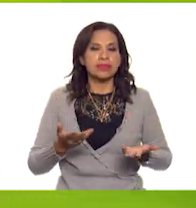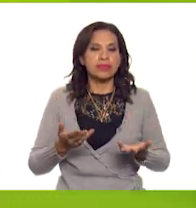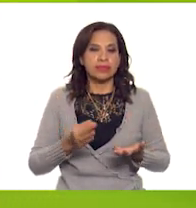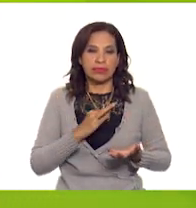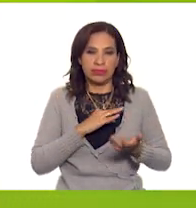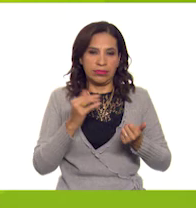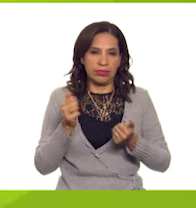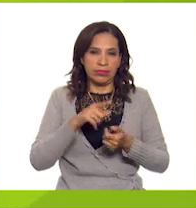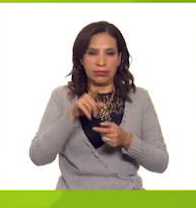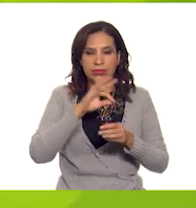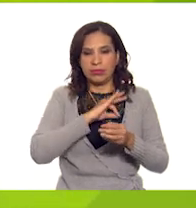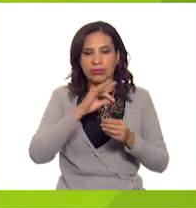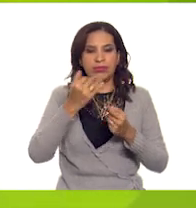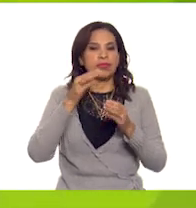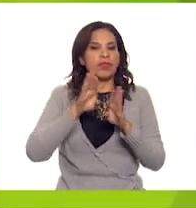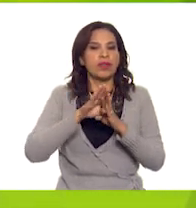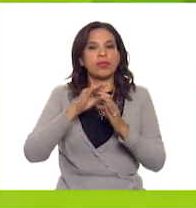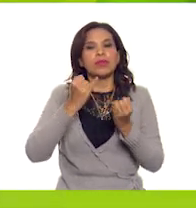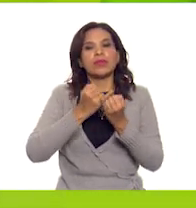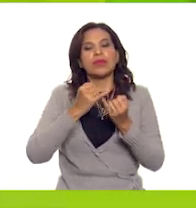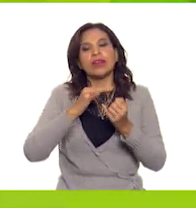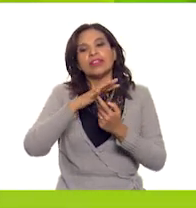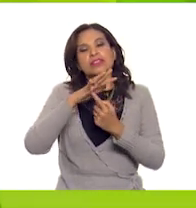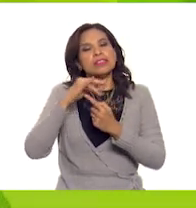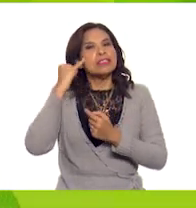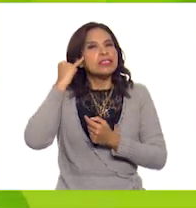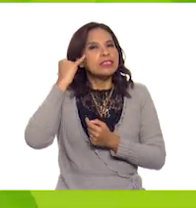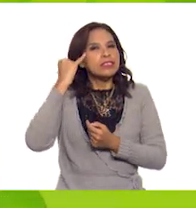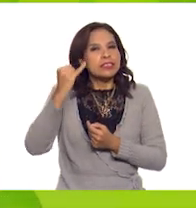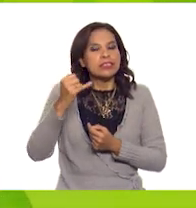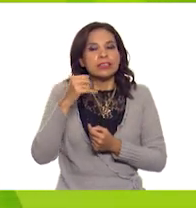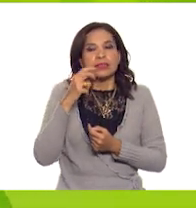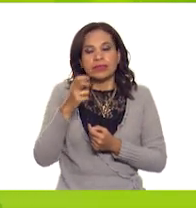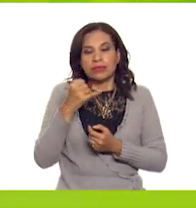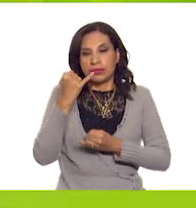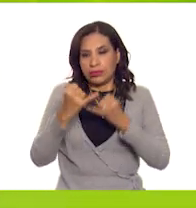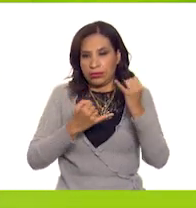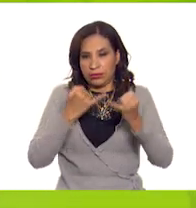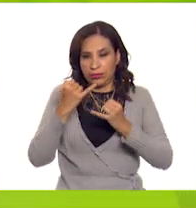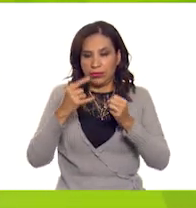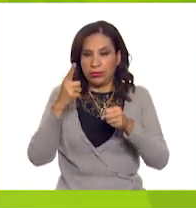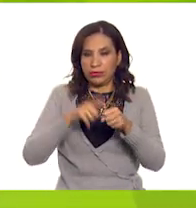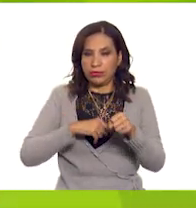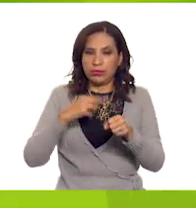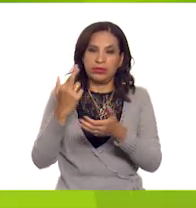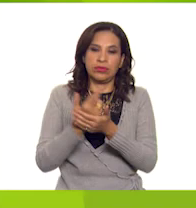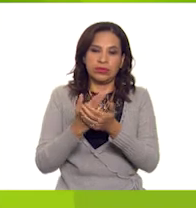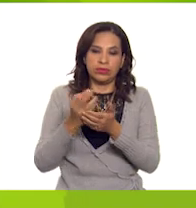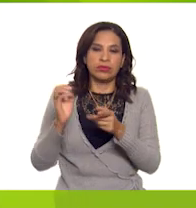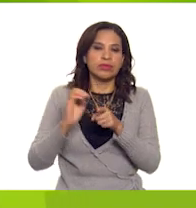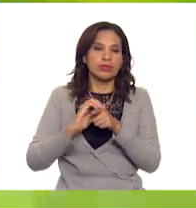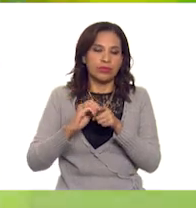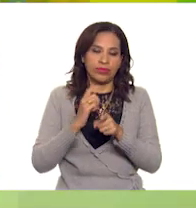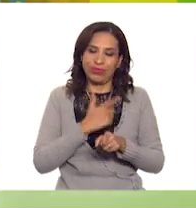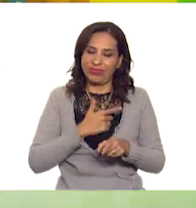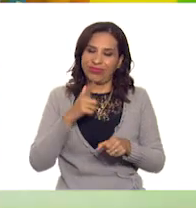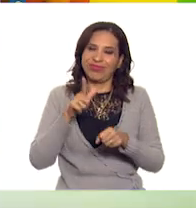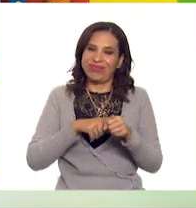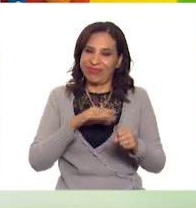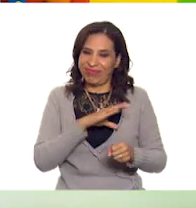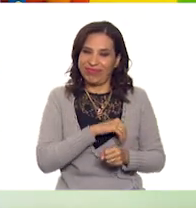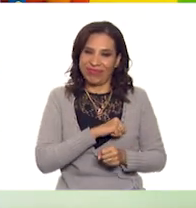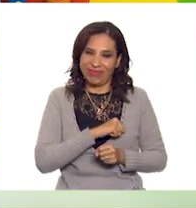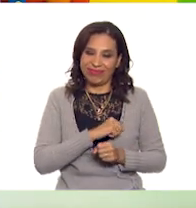te llevarán a volar. Penélope se imagina que los juguetes serán color rosa y morado porque son sus colores